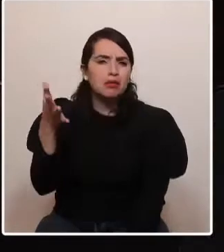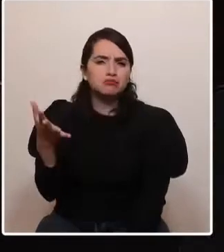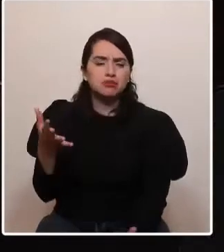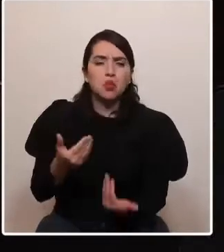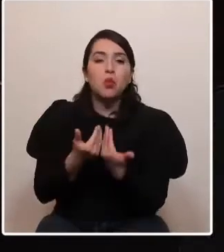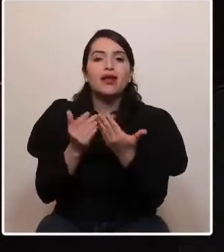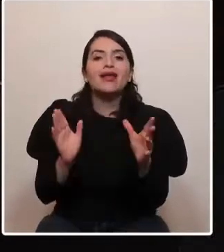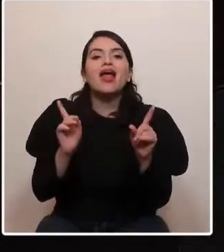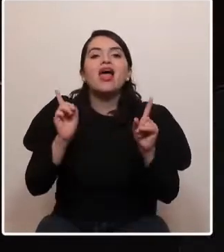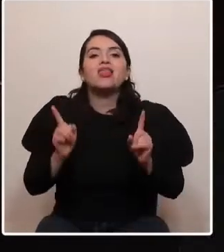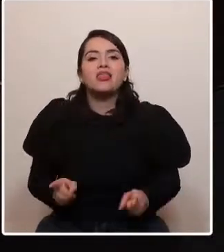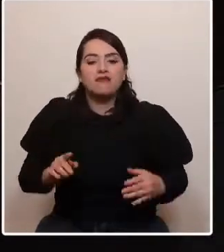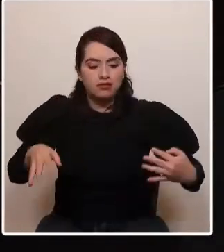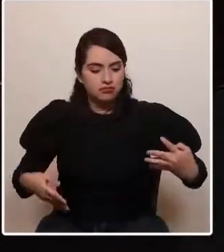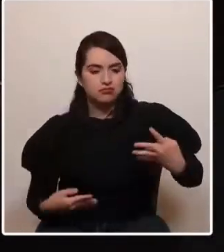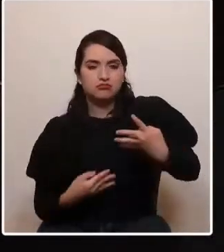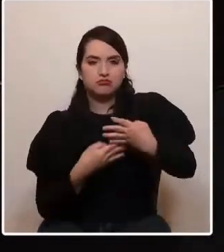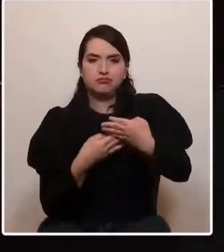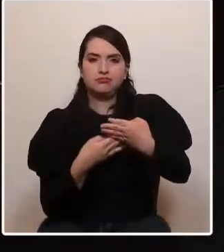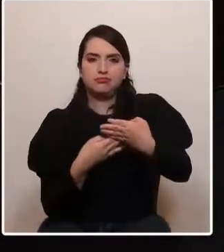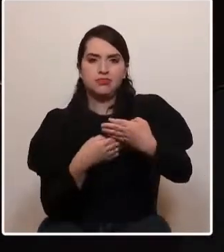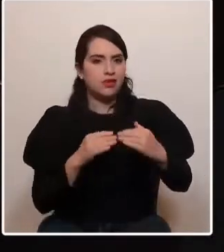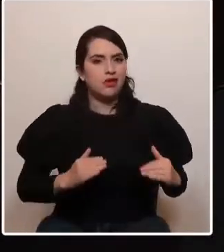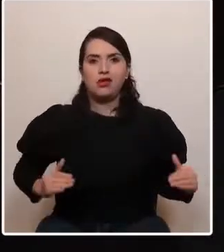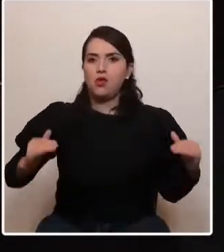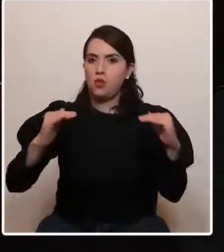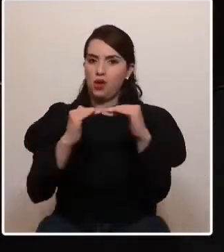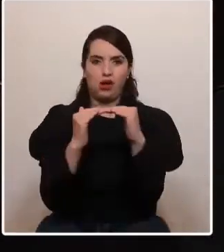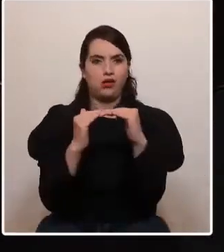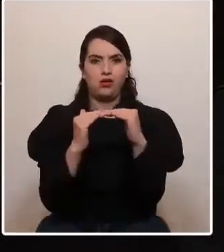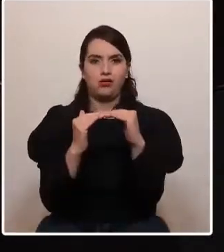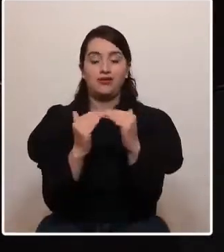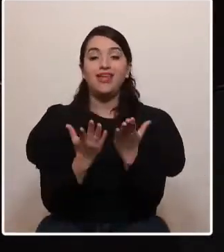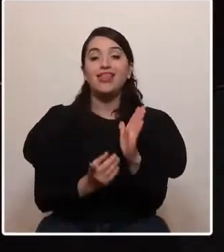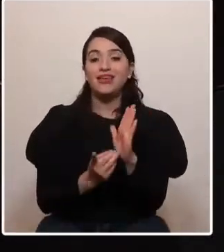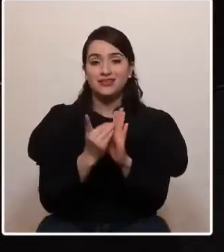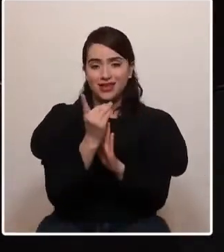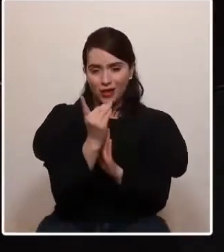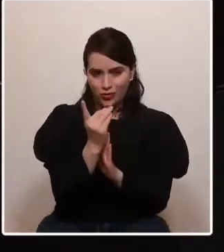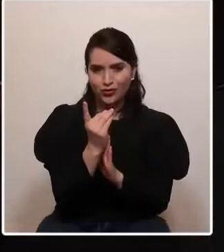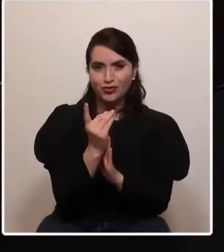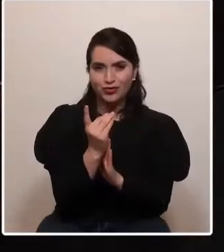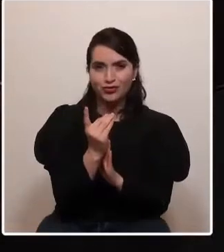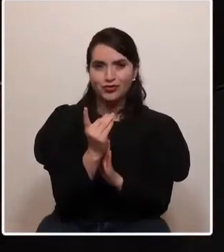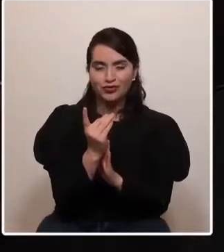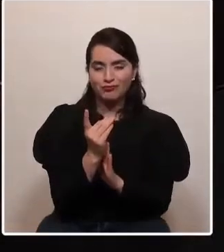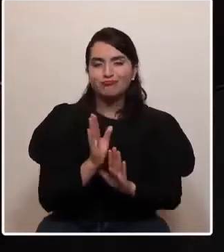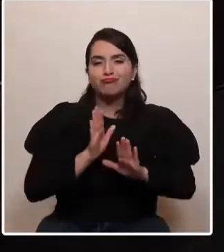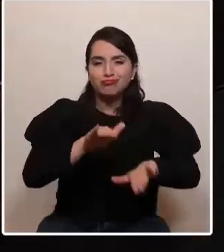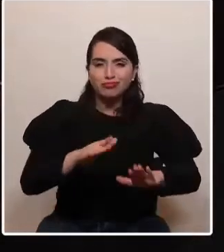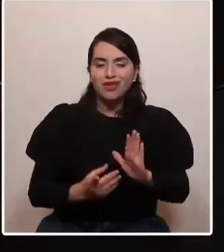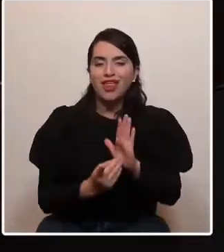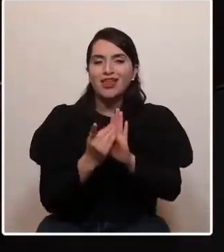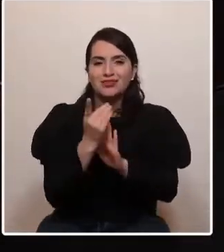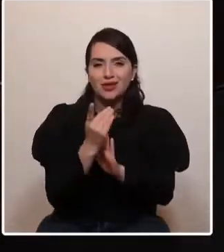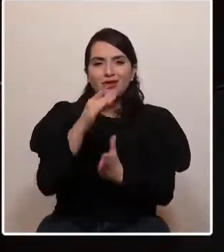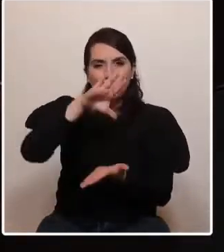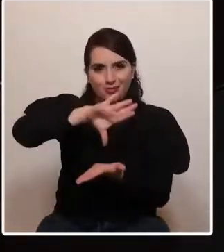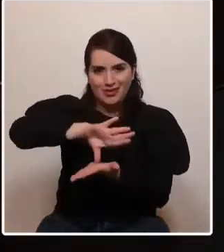complementarse en pie de igualdad para el desarrollo y contribuir al desarrollo, quiero decir, del